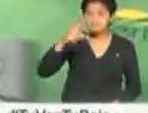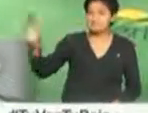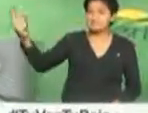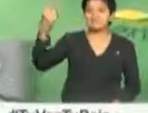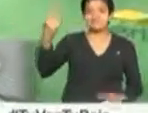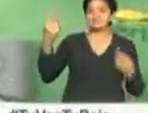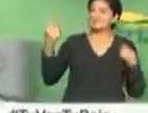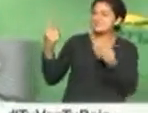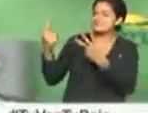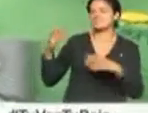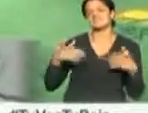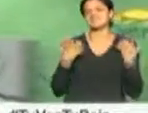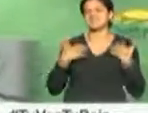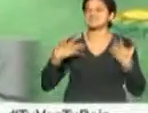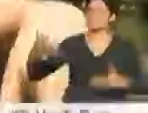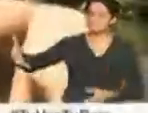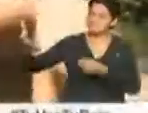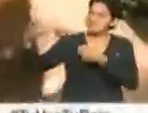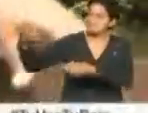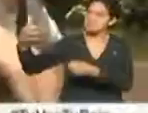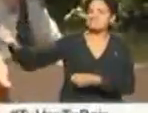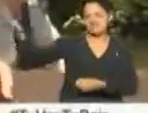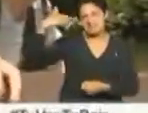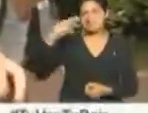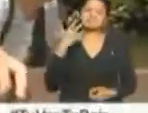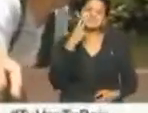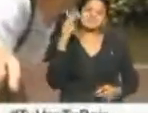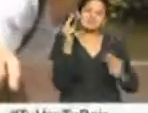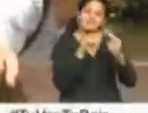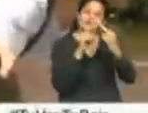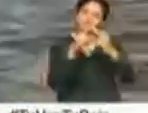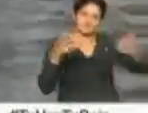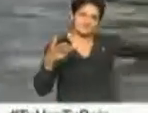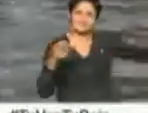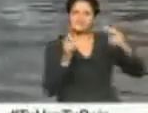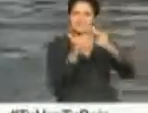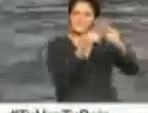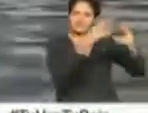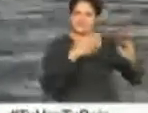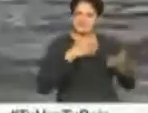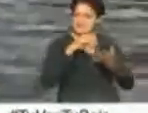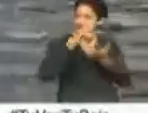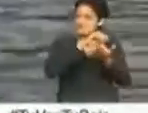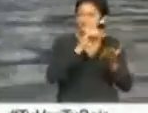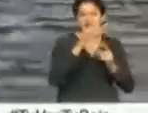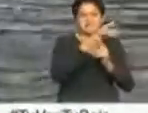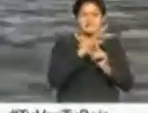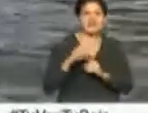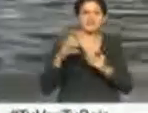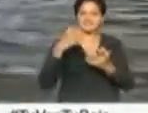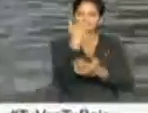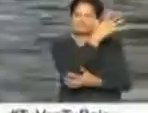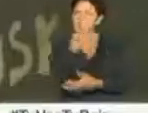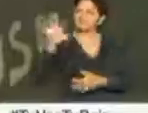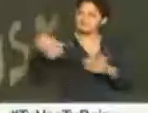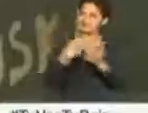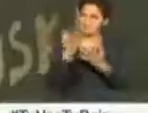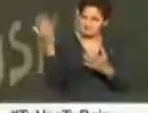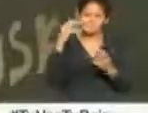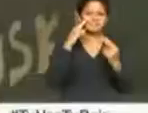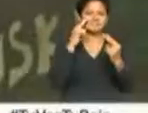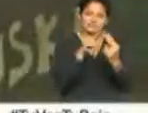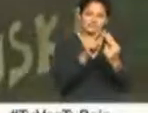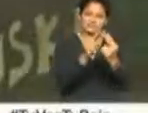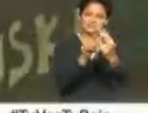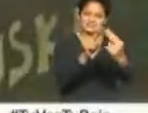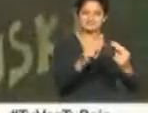momento vamos a comenzar la jornada de sentir y explicar lo que nosotros sabemos hacia el turista. Al sur